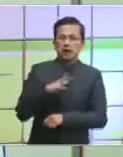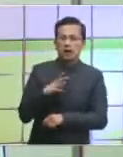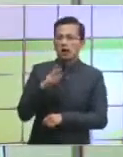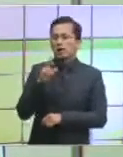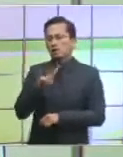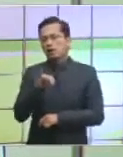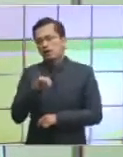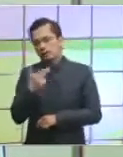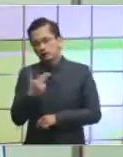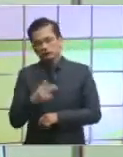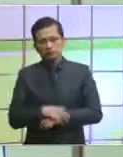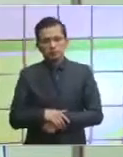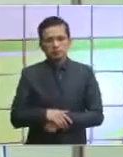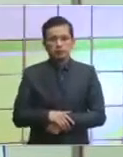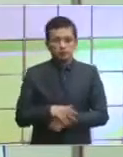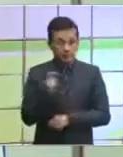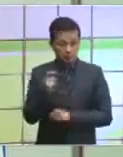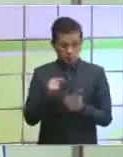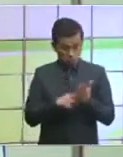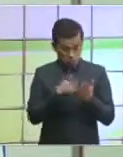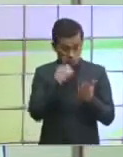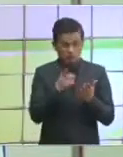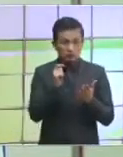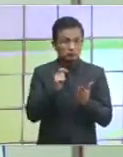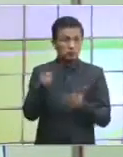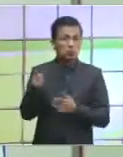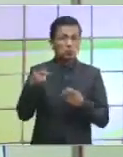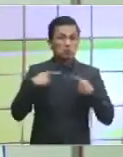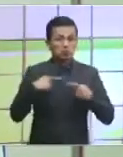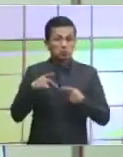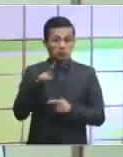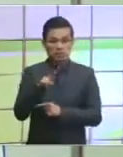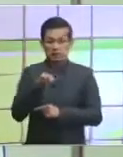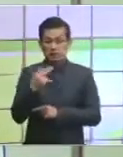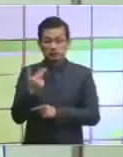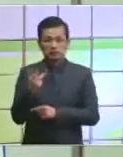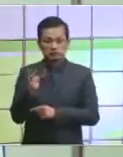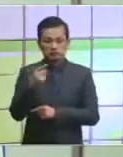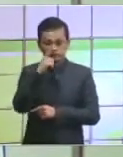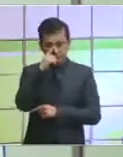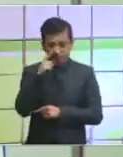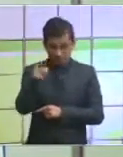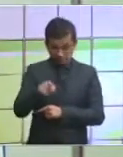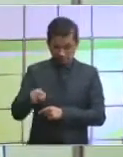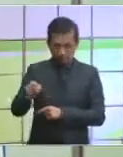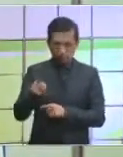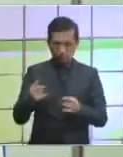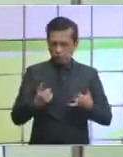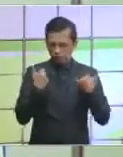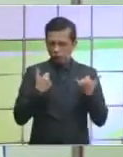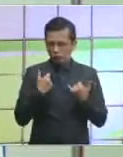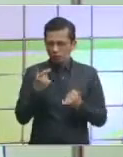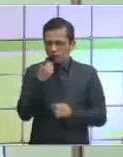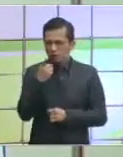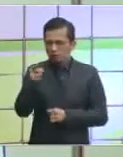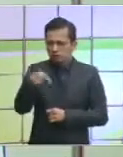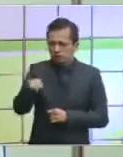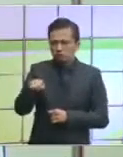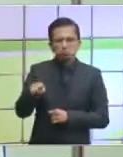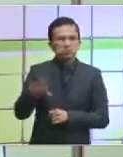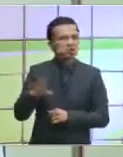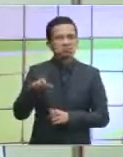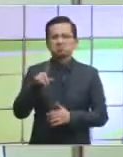positividad y esto que estaba suponiendo que un conjunto de chicos porque era relativamente o bastante jóvenes estaban siendo dados